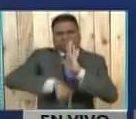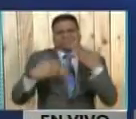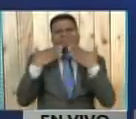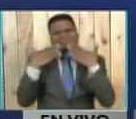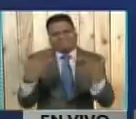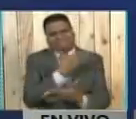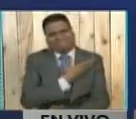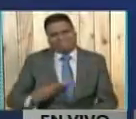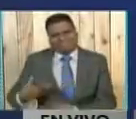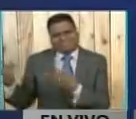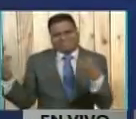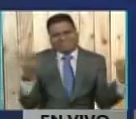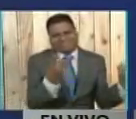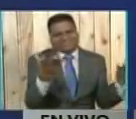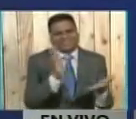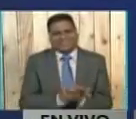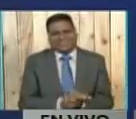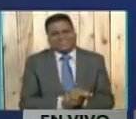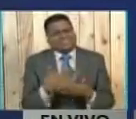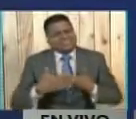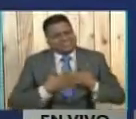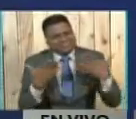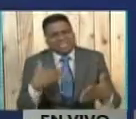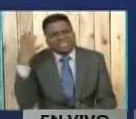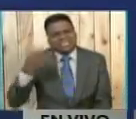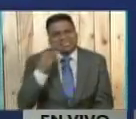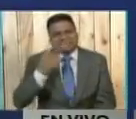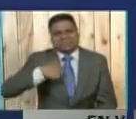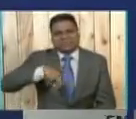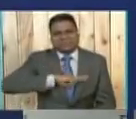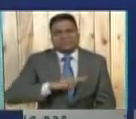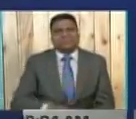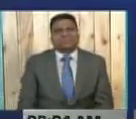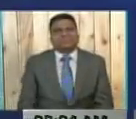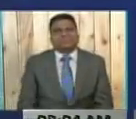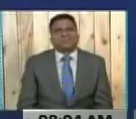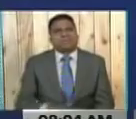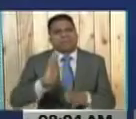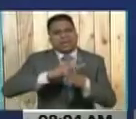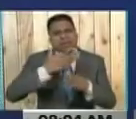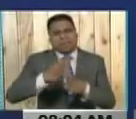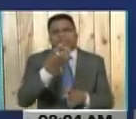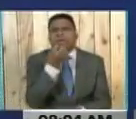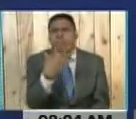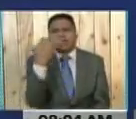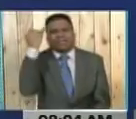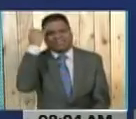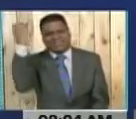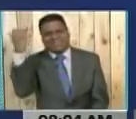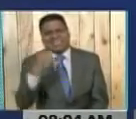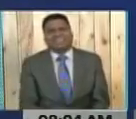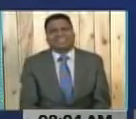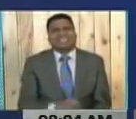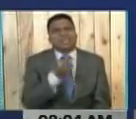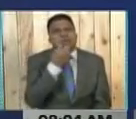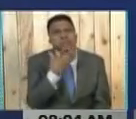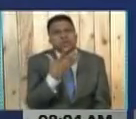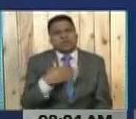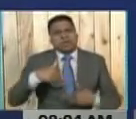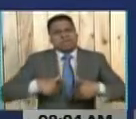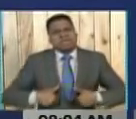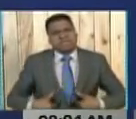presidente, esta invitación y cuente usted siempre con nosotros para compartir las buenas ideas y los buenos esfuerzos